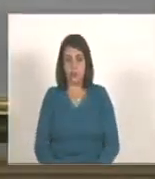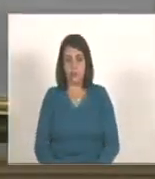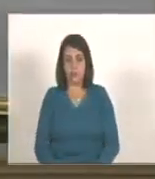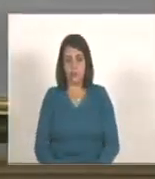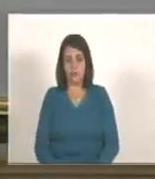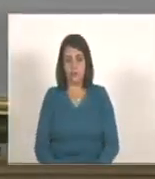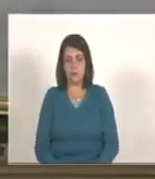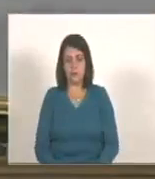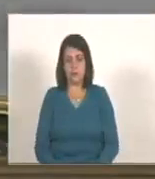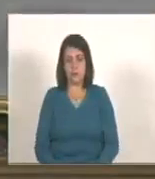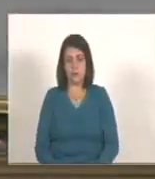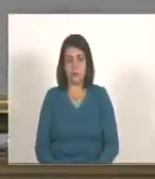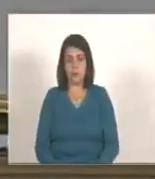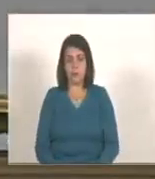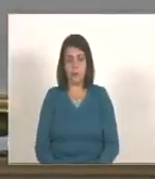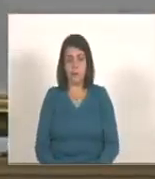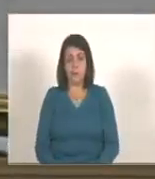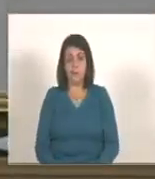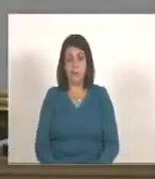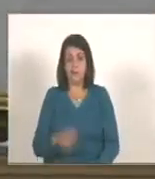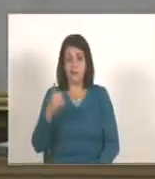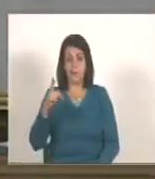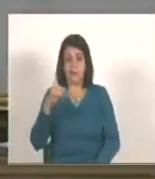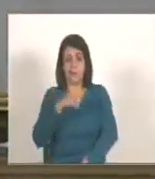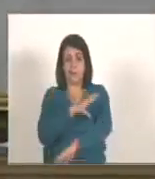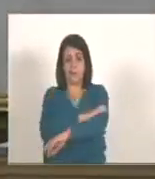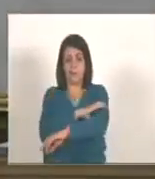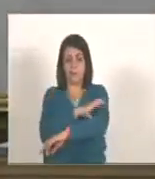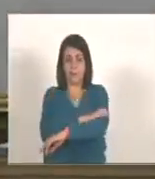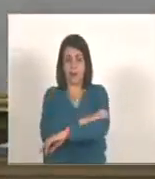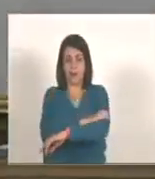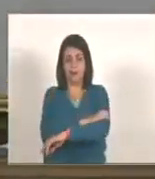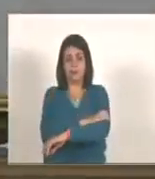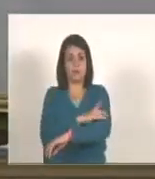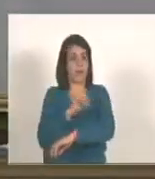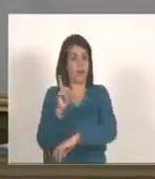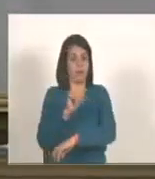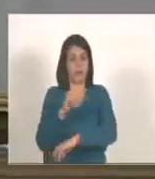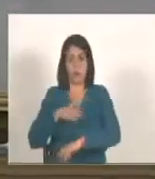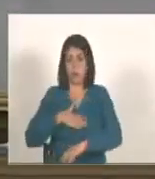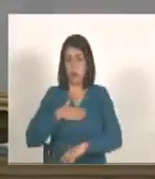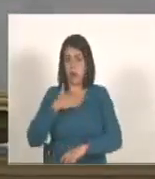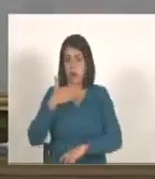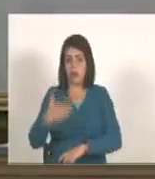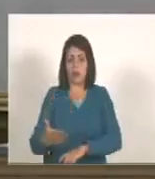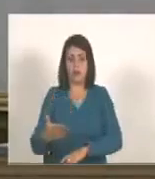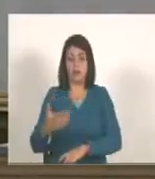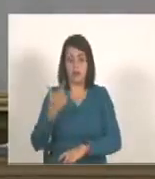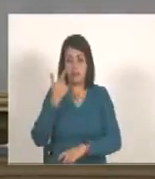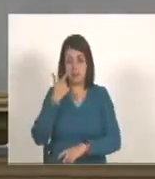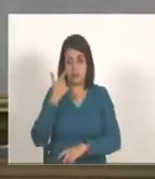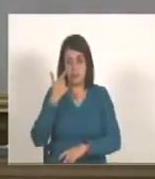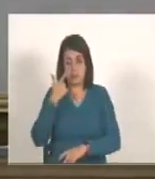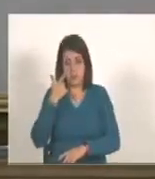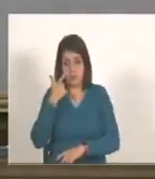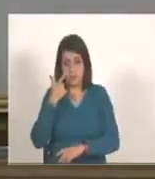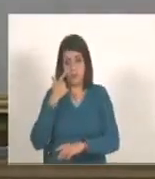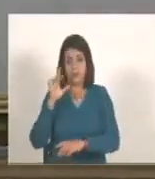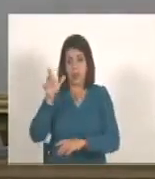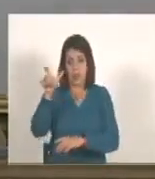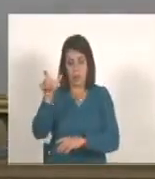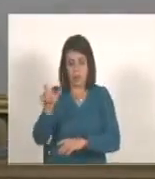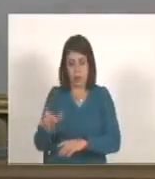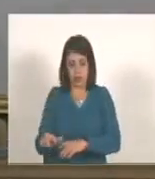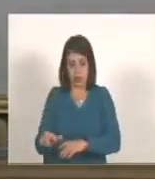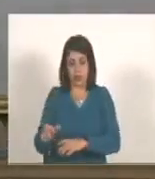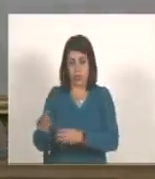de esa derecha extrema que es incapaz de morder la mano del amo que